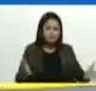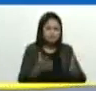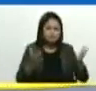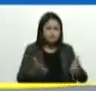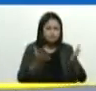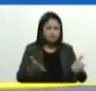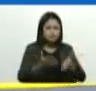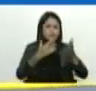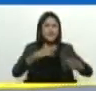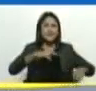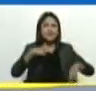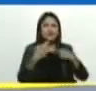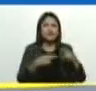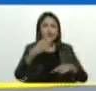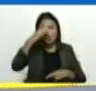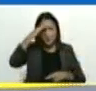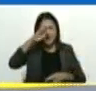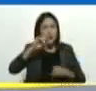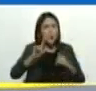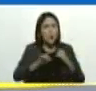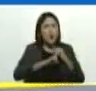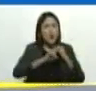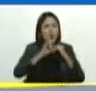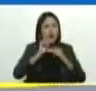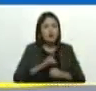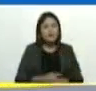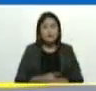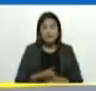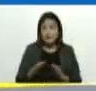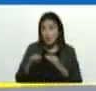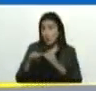cubana. La idea de Fidel